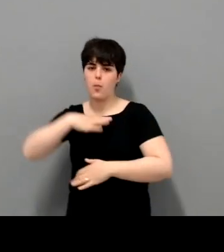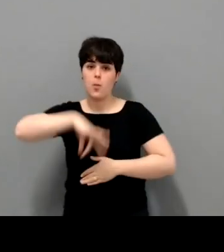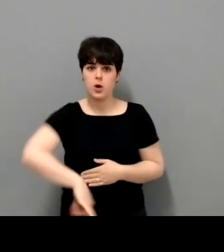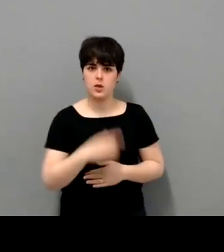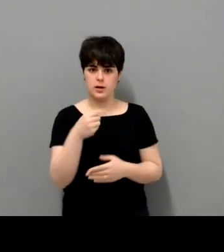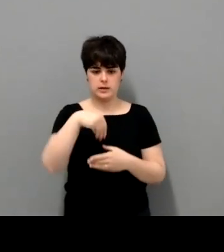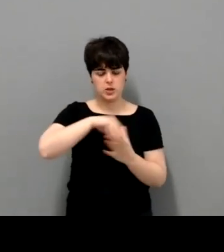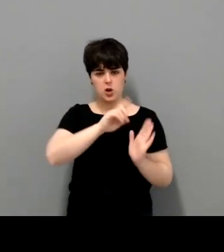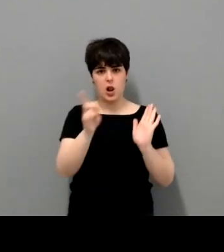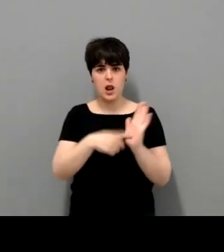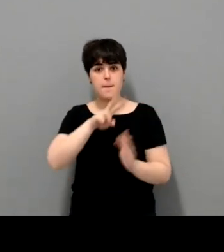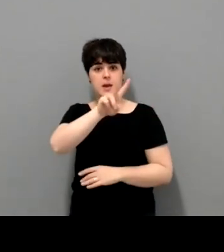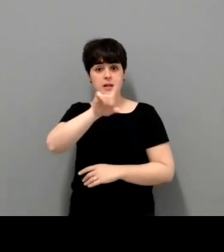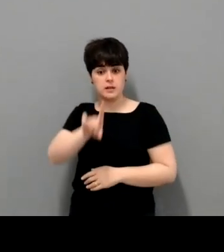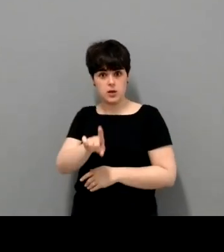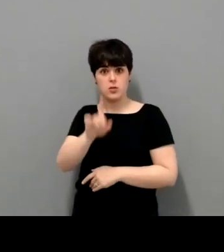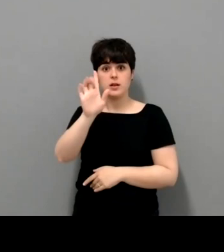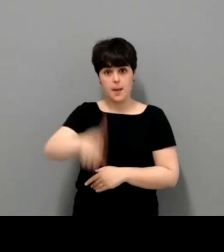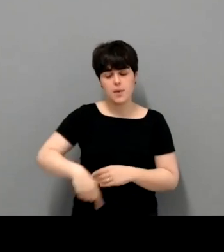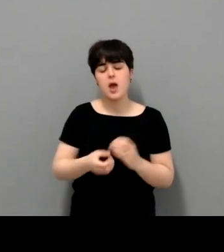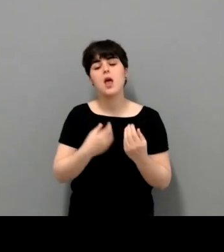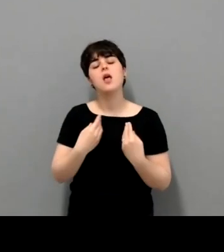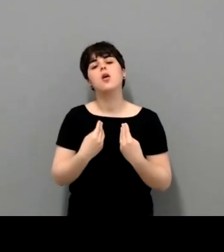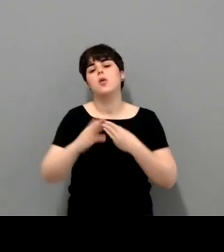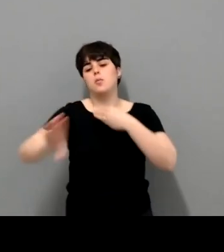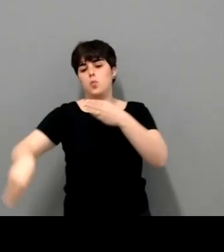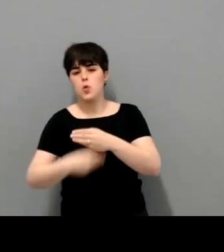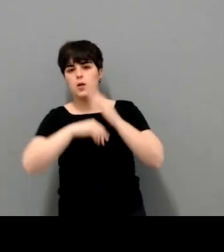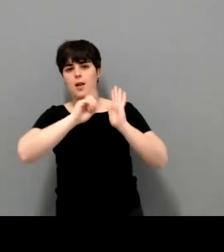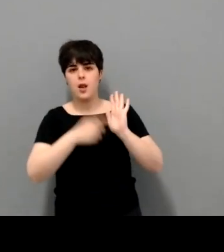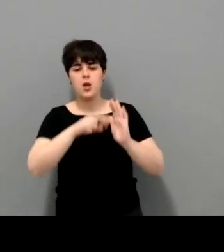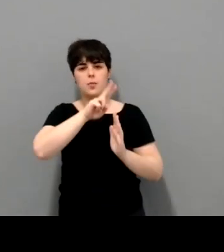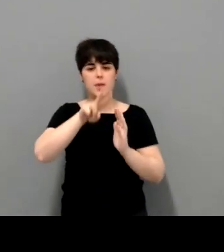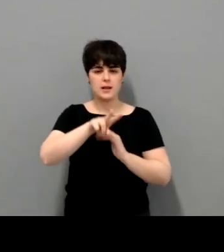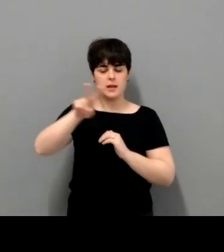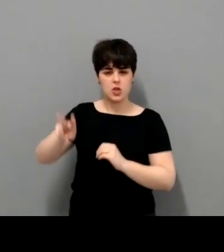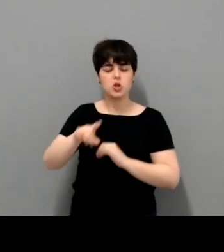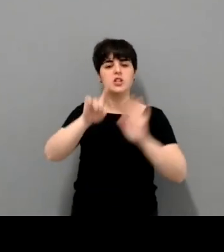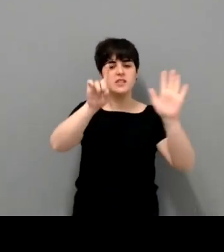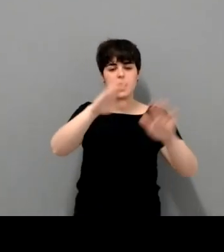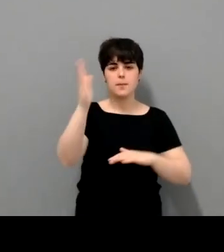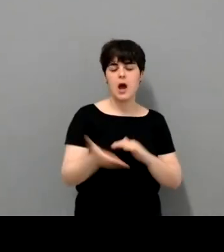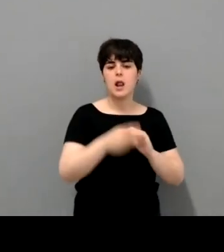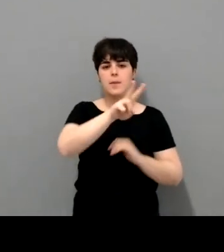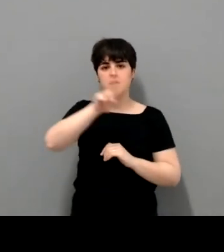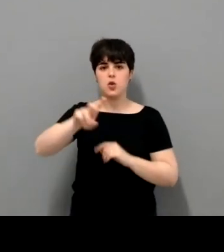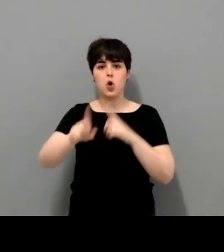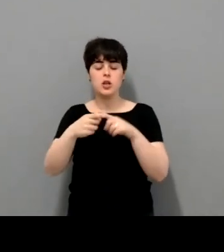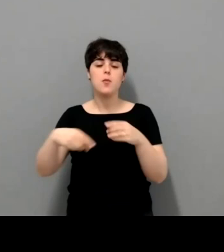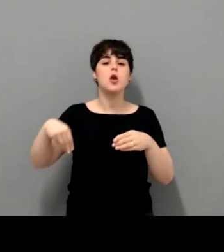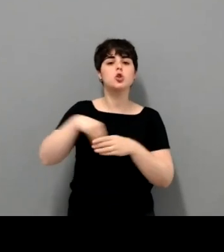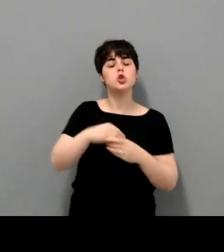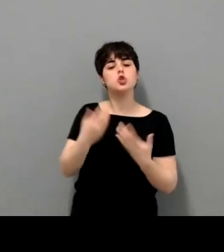dispuso en esa ley del 21, pero está acompañada de otra ley en el año 22, la ley 6/22 para la inclusión social,